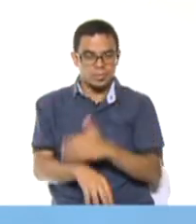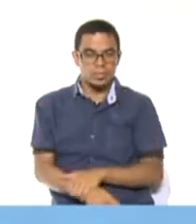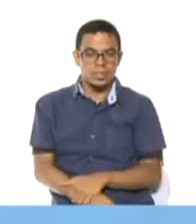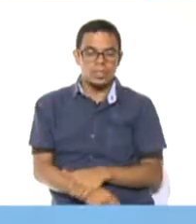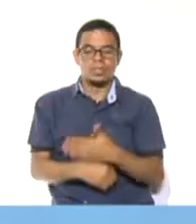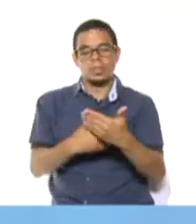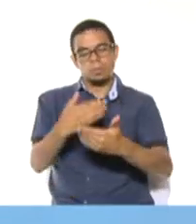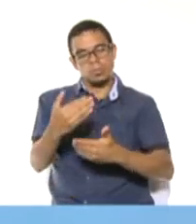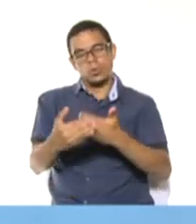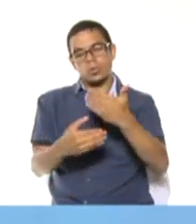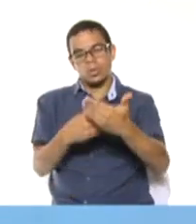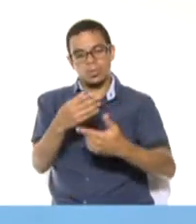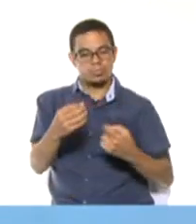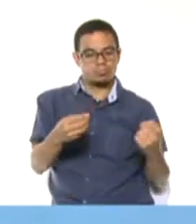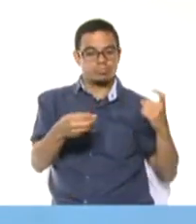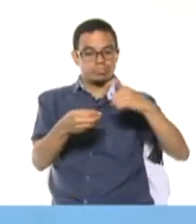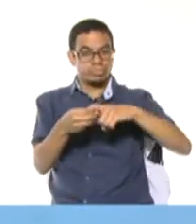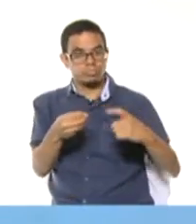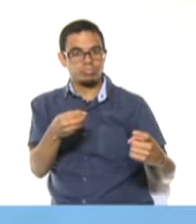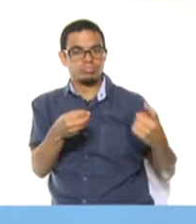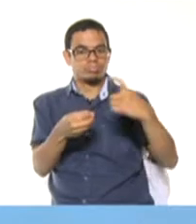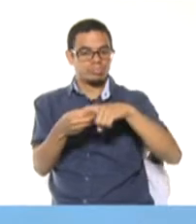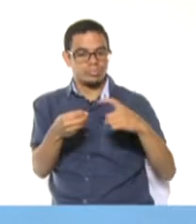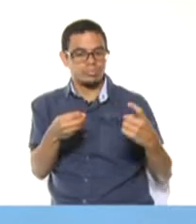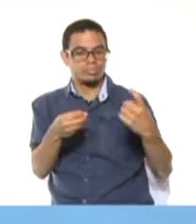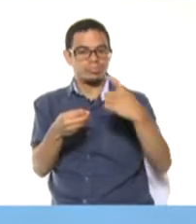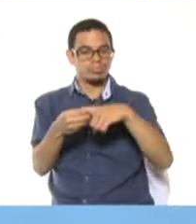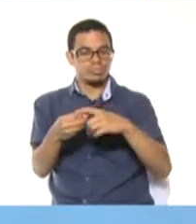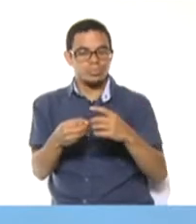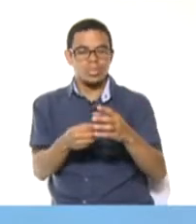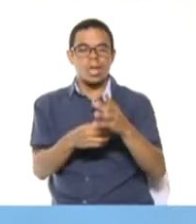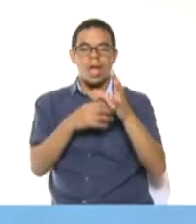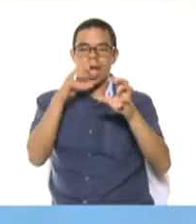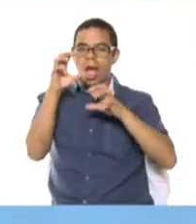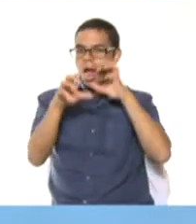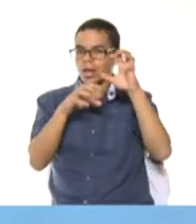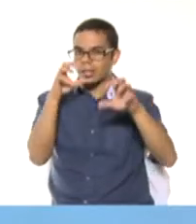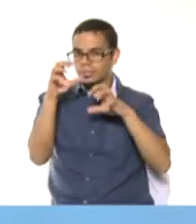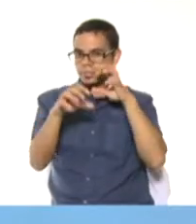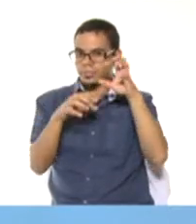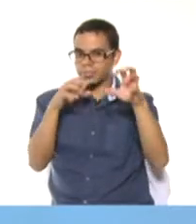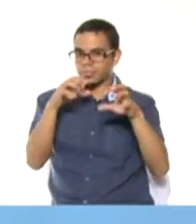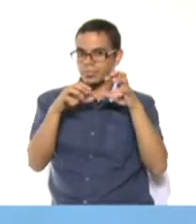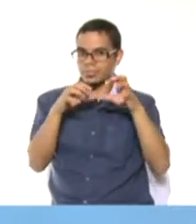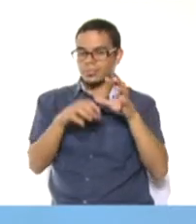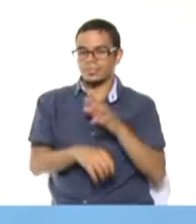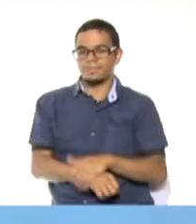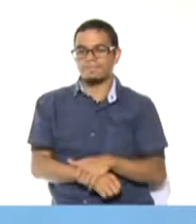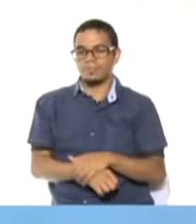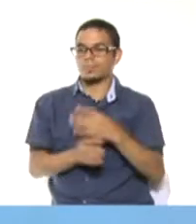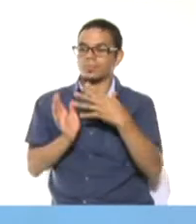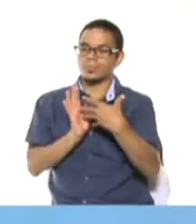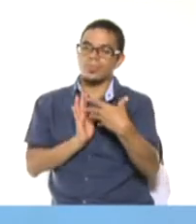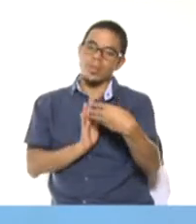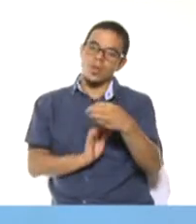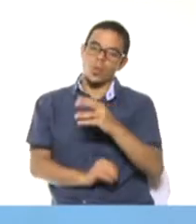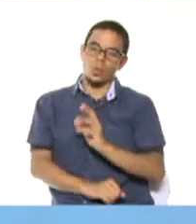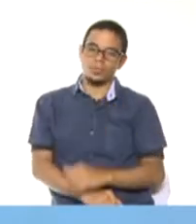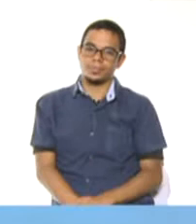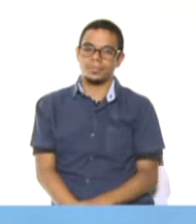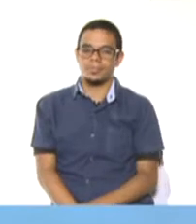Y así ir incorporando más animales e ir escuchando más sonido. ¡Qué